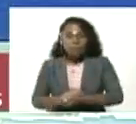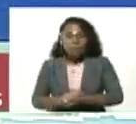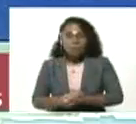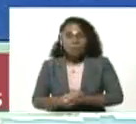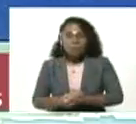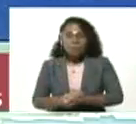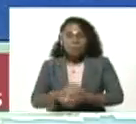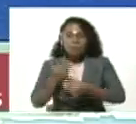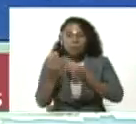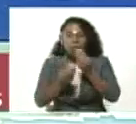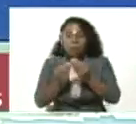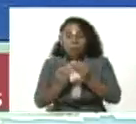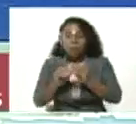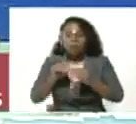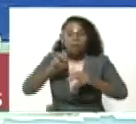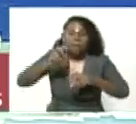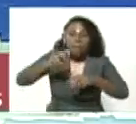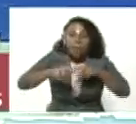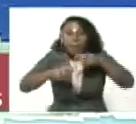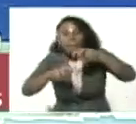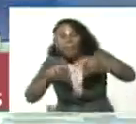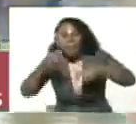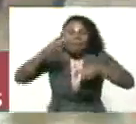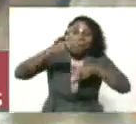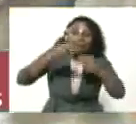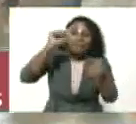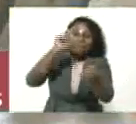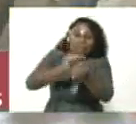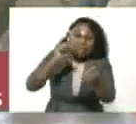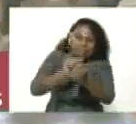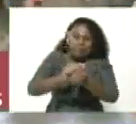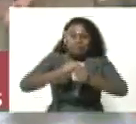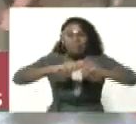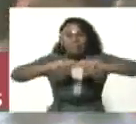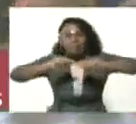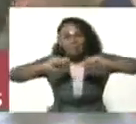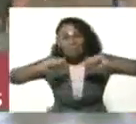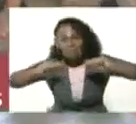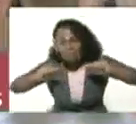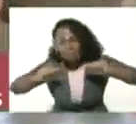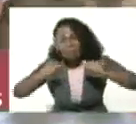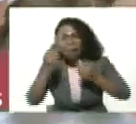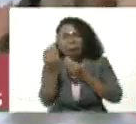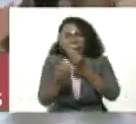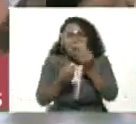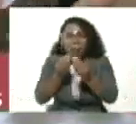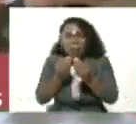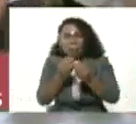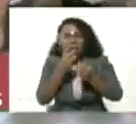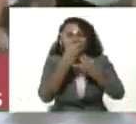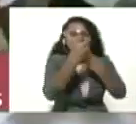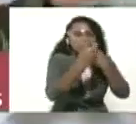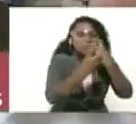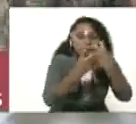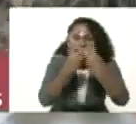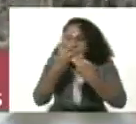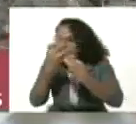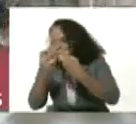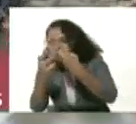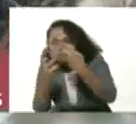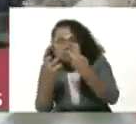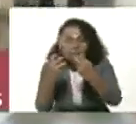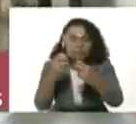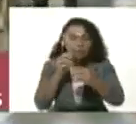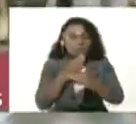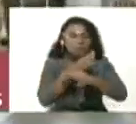bueno, cómo caminaron por encima de las rocas, el barro, cómo recorrieron.